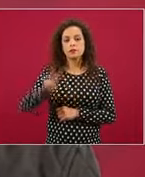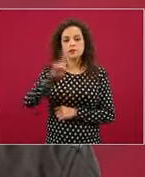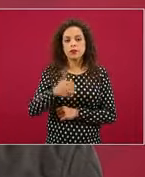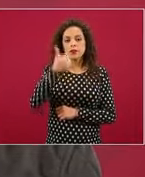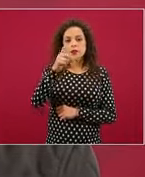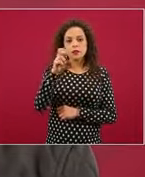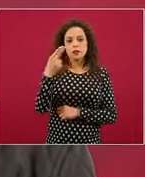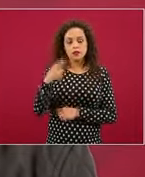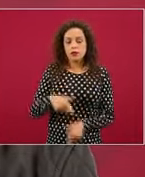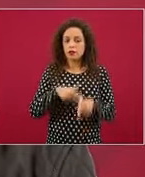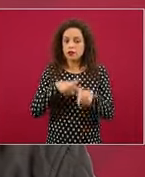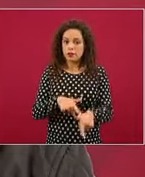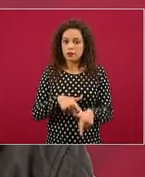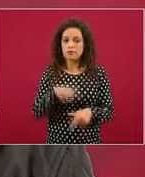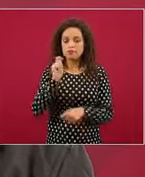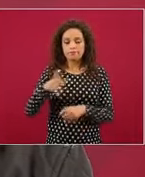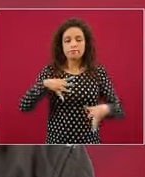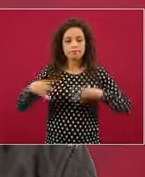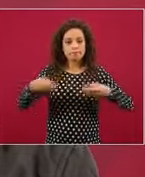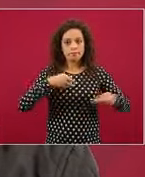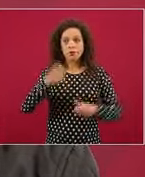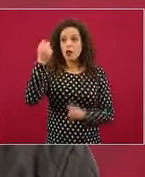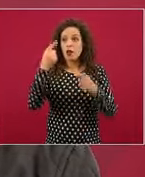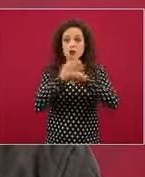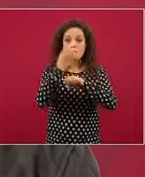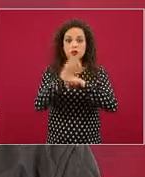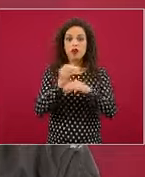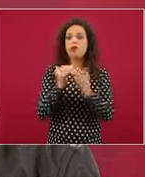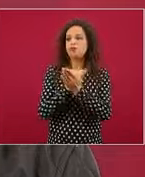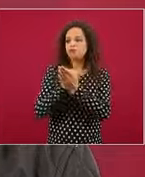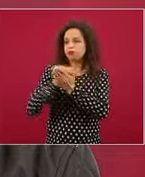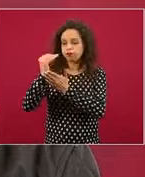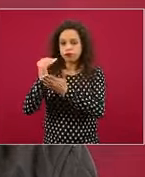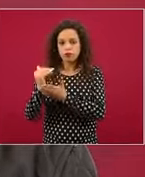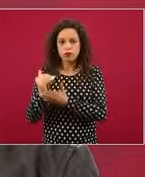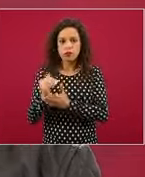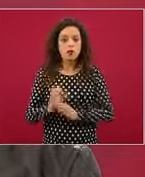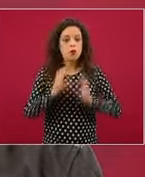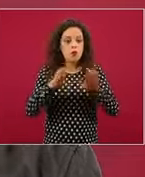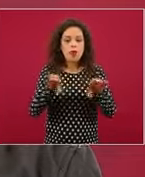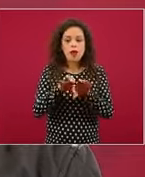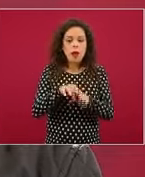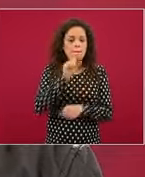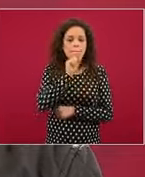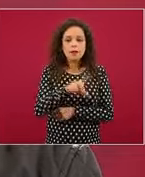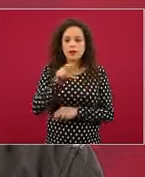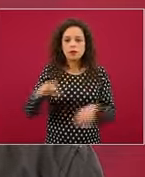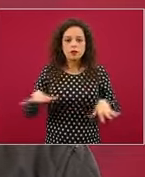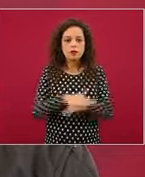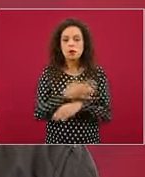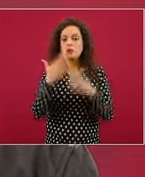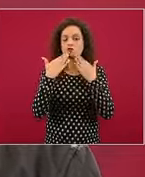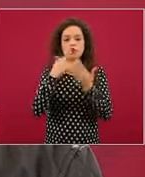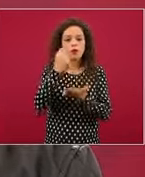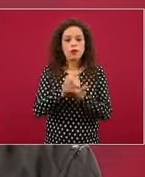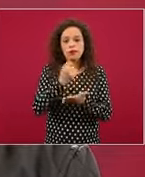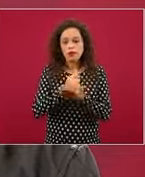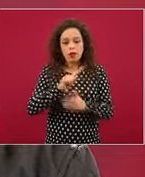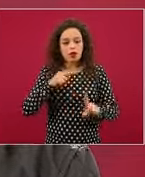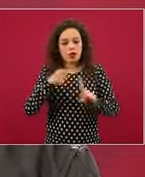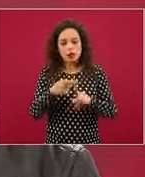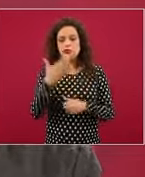epidemia sigue, en algunas entidades federativas va a la alza. Las medidas de precaución son las mismas. No existen tratamientos específicos, no existe todavía